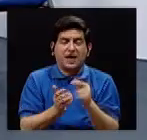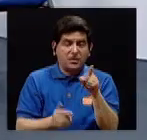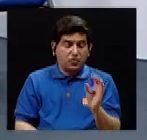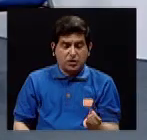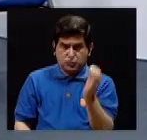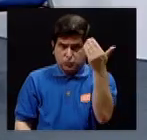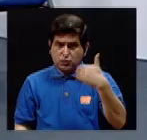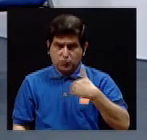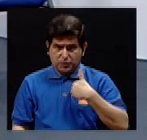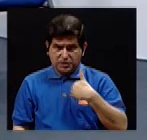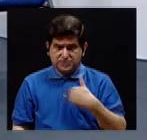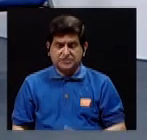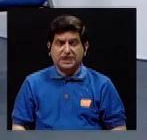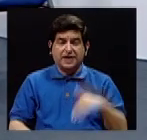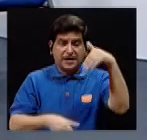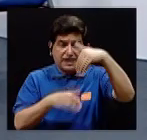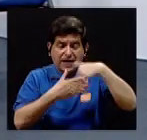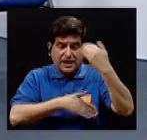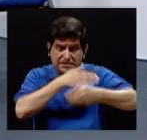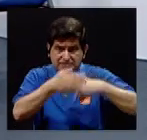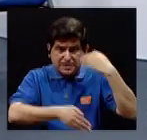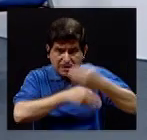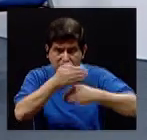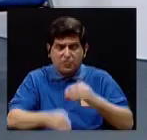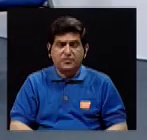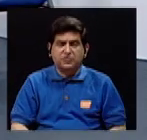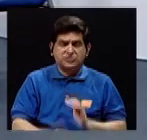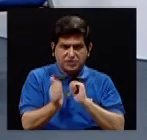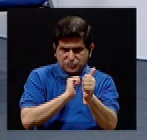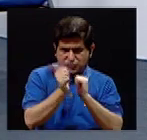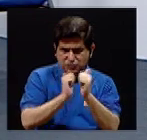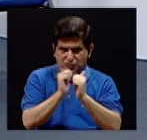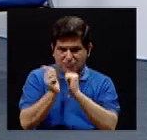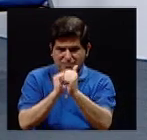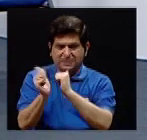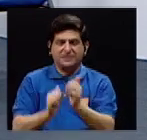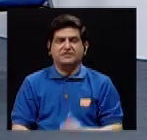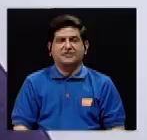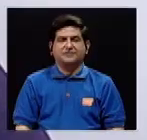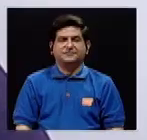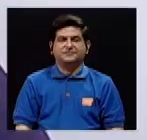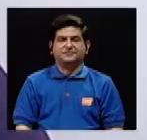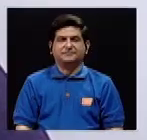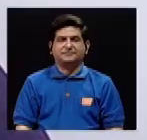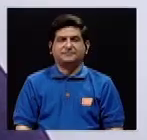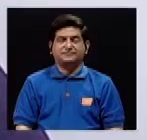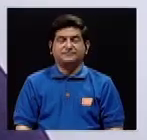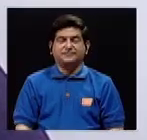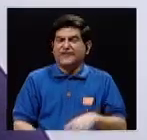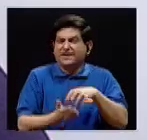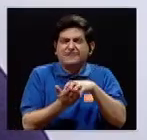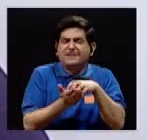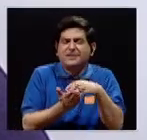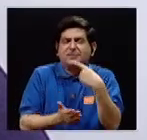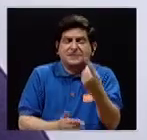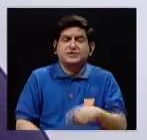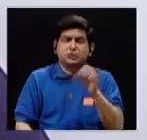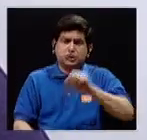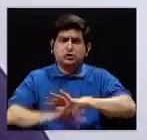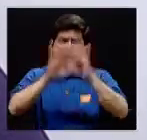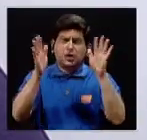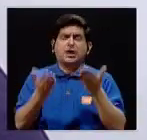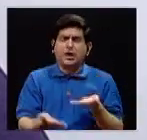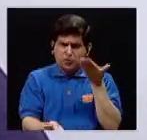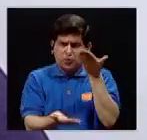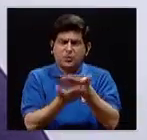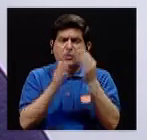claro estos muchachos tienen que adentrarse en un proceso de competitividad Y entonces lo que se cuestiona es claro